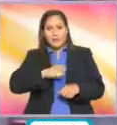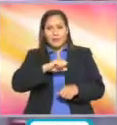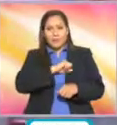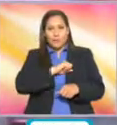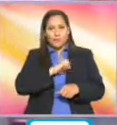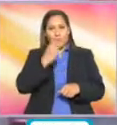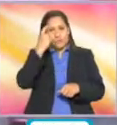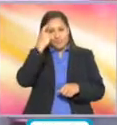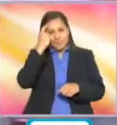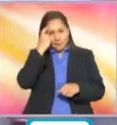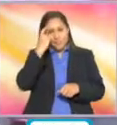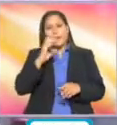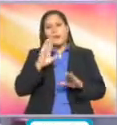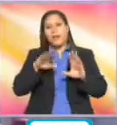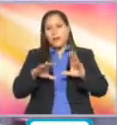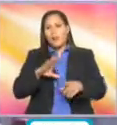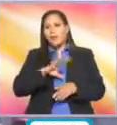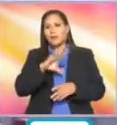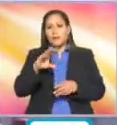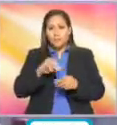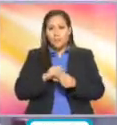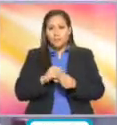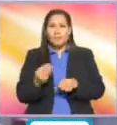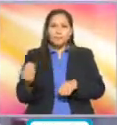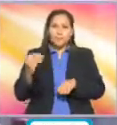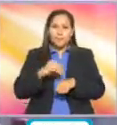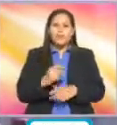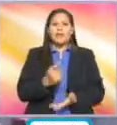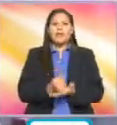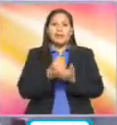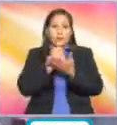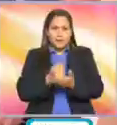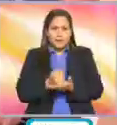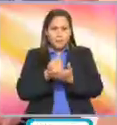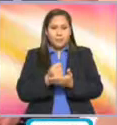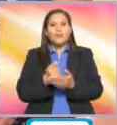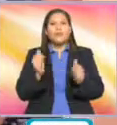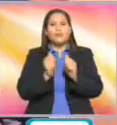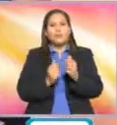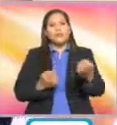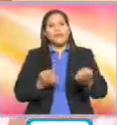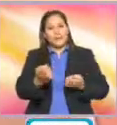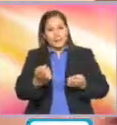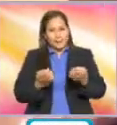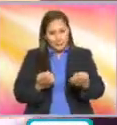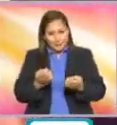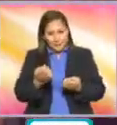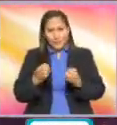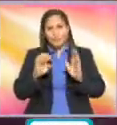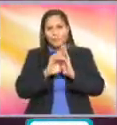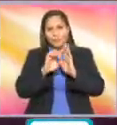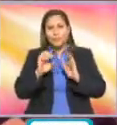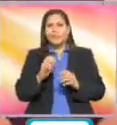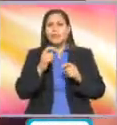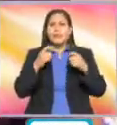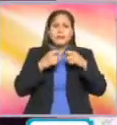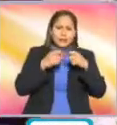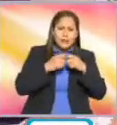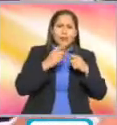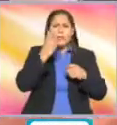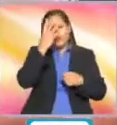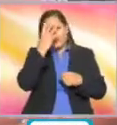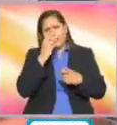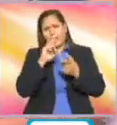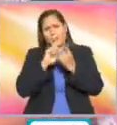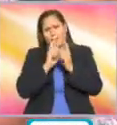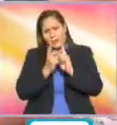veces complementamos dentro de la terapia algunas cuestiones con ejercicio físico, como puede ser en el caso de la ansiedad, de la depresión,